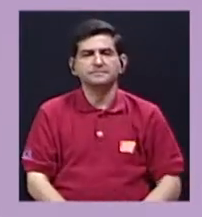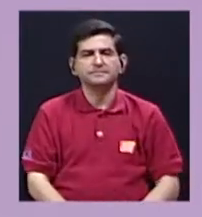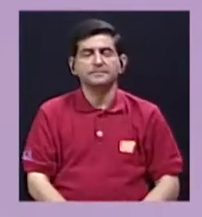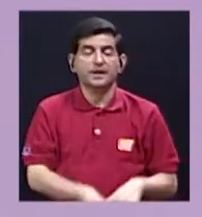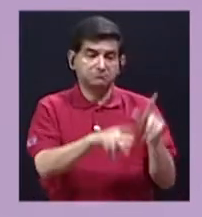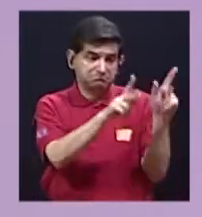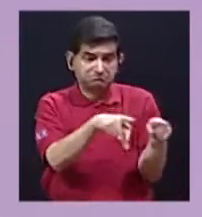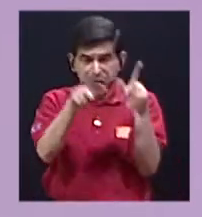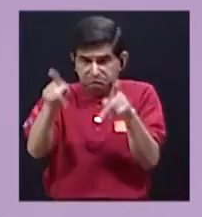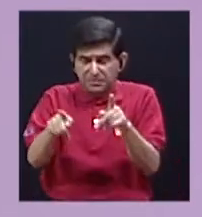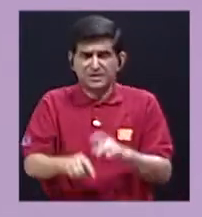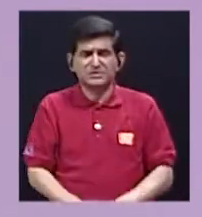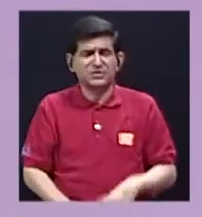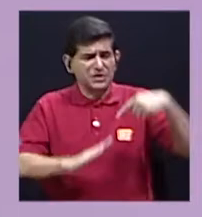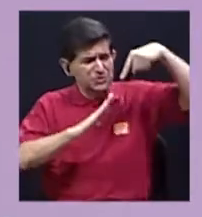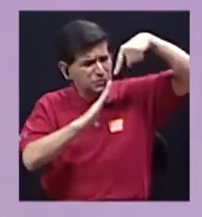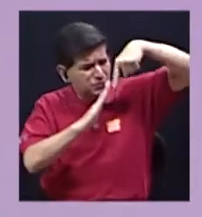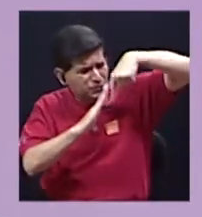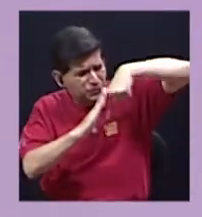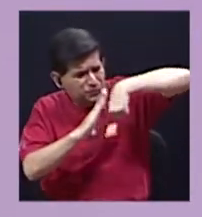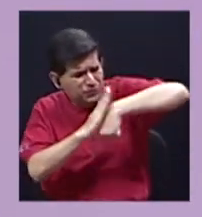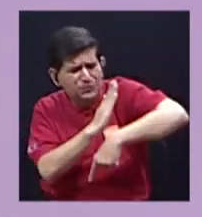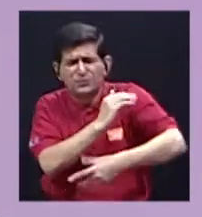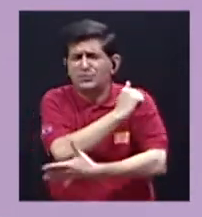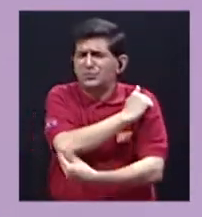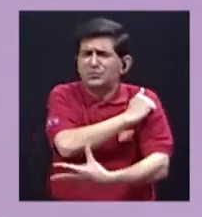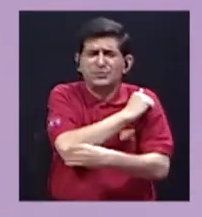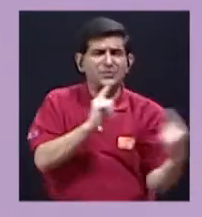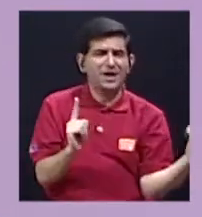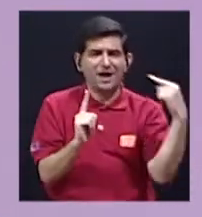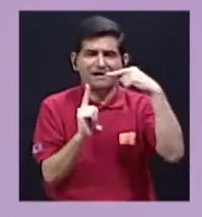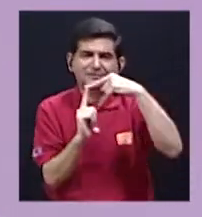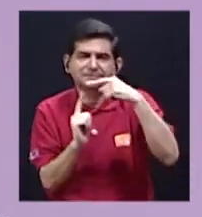las personas en extrema pobreza hasta